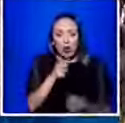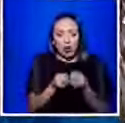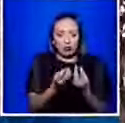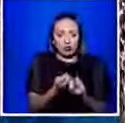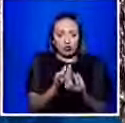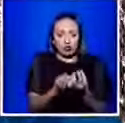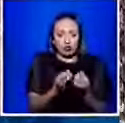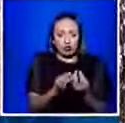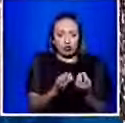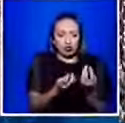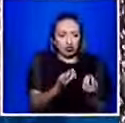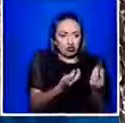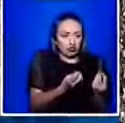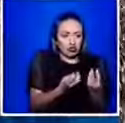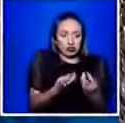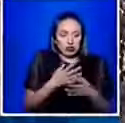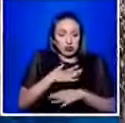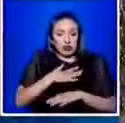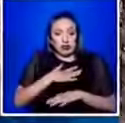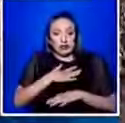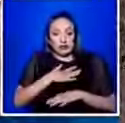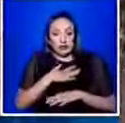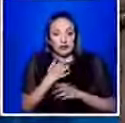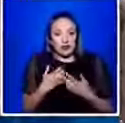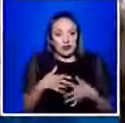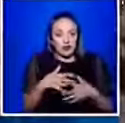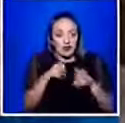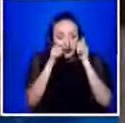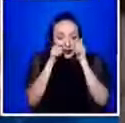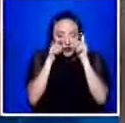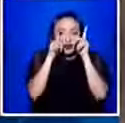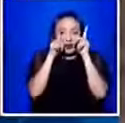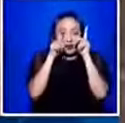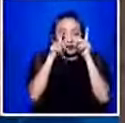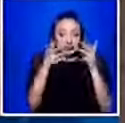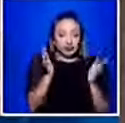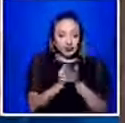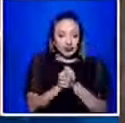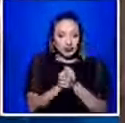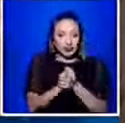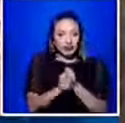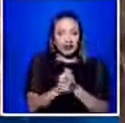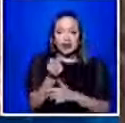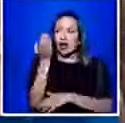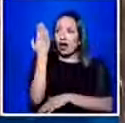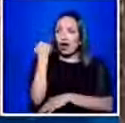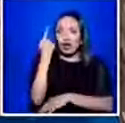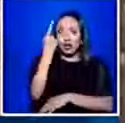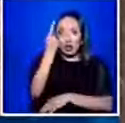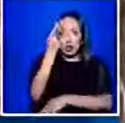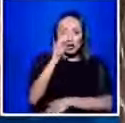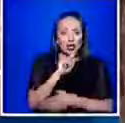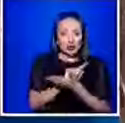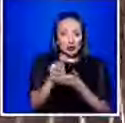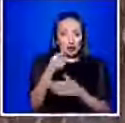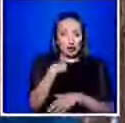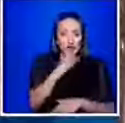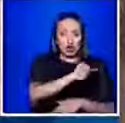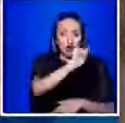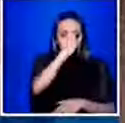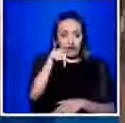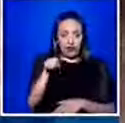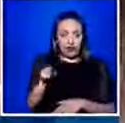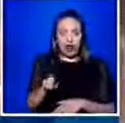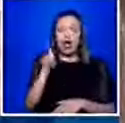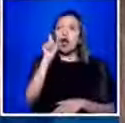está saliendo, pues de verdad que sí causa indignación, porque hace una semana que estábamos aquí en la Lucha de los Pobres, los